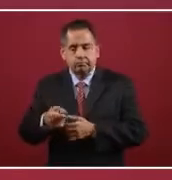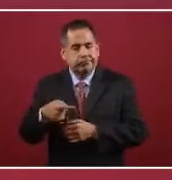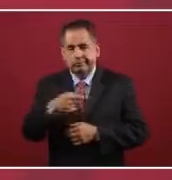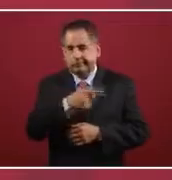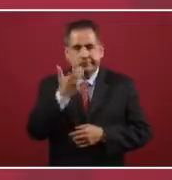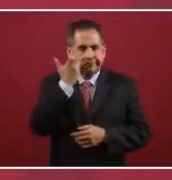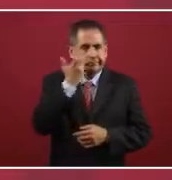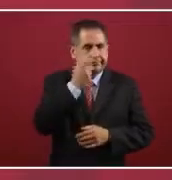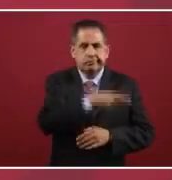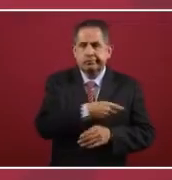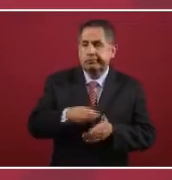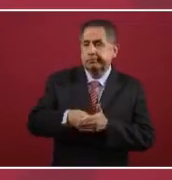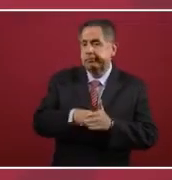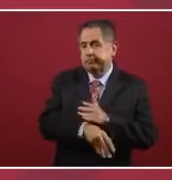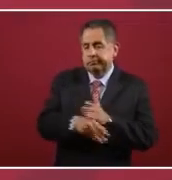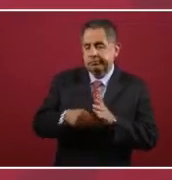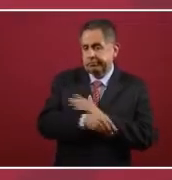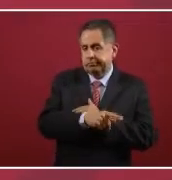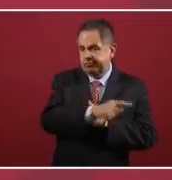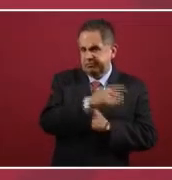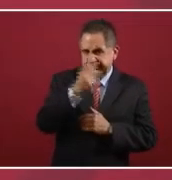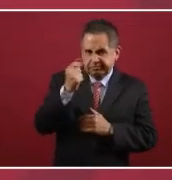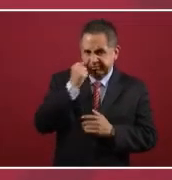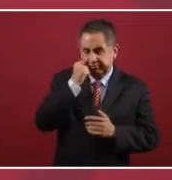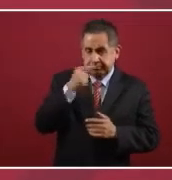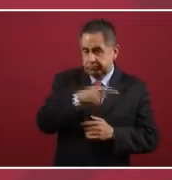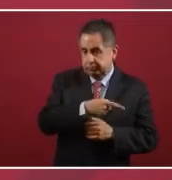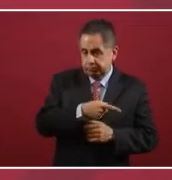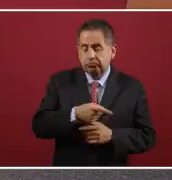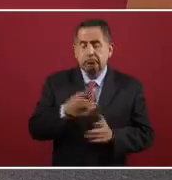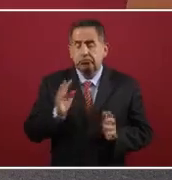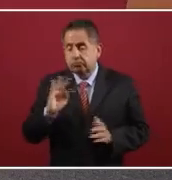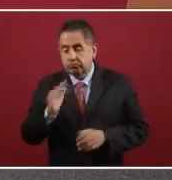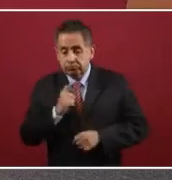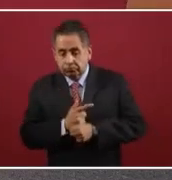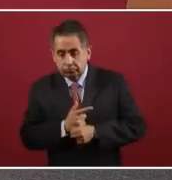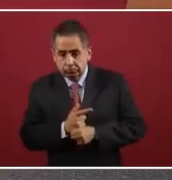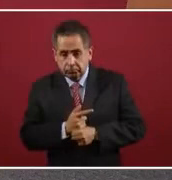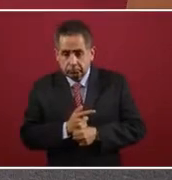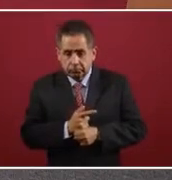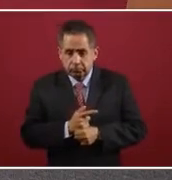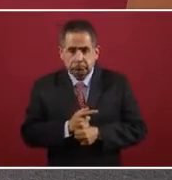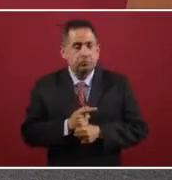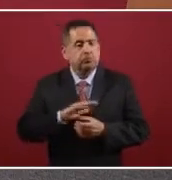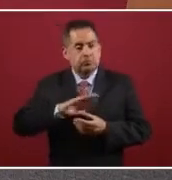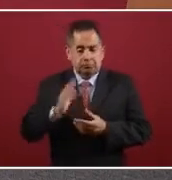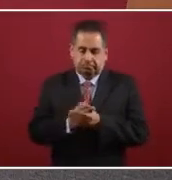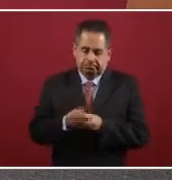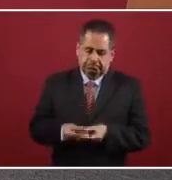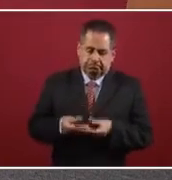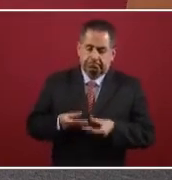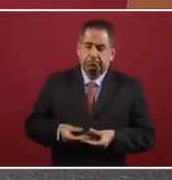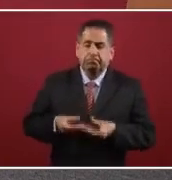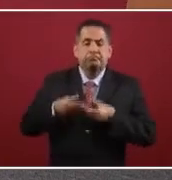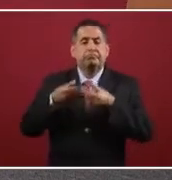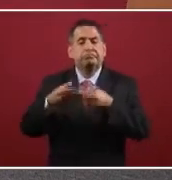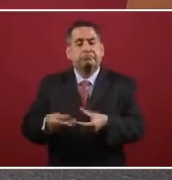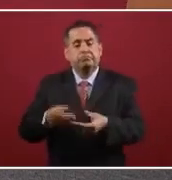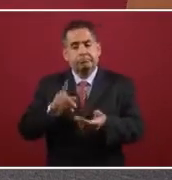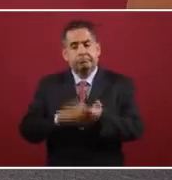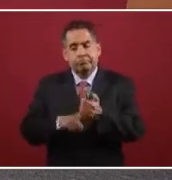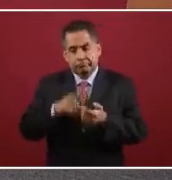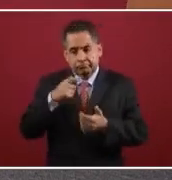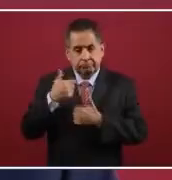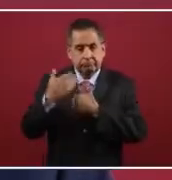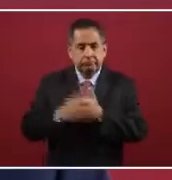evasión, de que sí hay fraude, entonces se presenta un expediente para